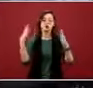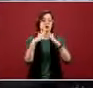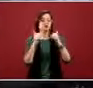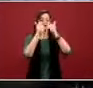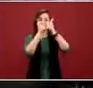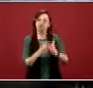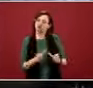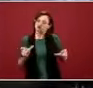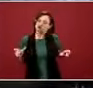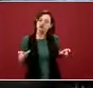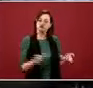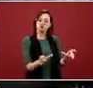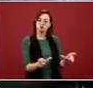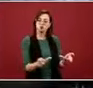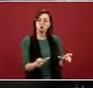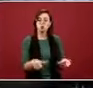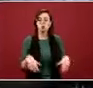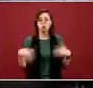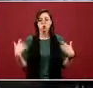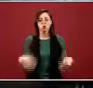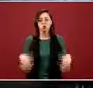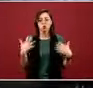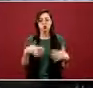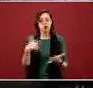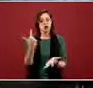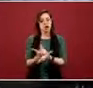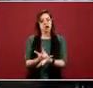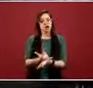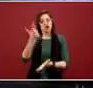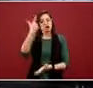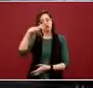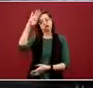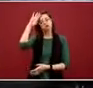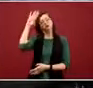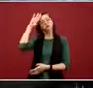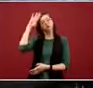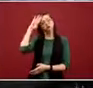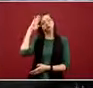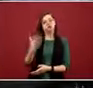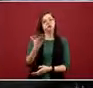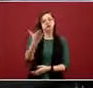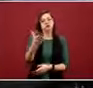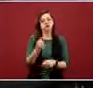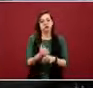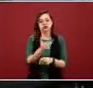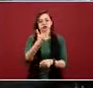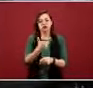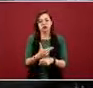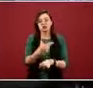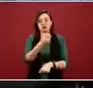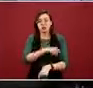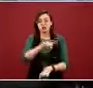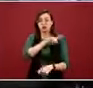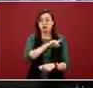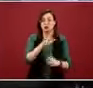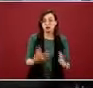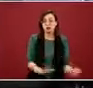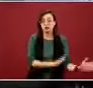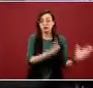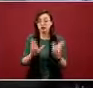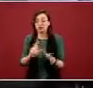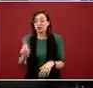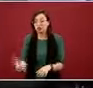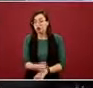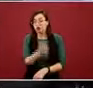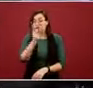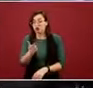preocupante en términos jurídicos, y querría ver si de parte de la Secretaría de Salud, cuando lleguemos a la fase 2, porque vamos a llegar, ya nos